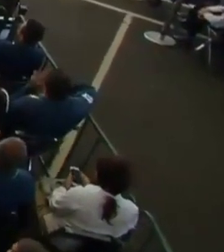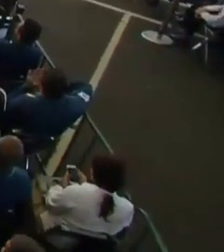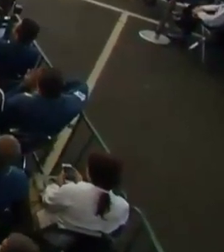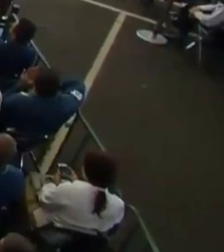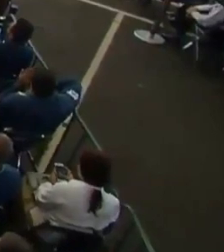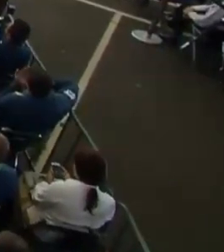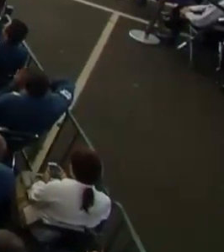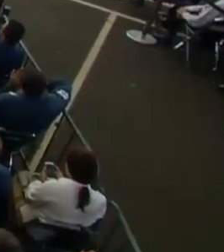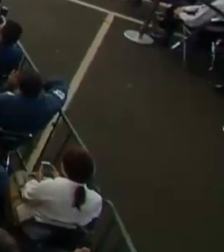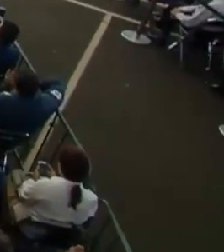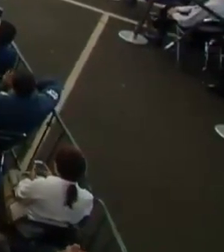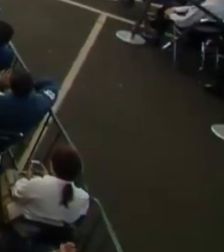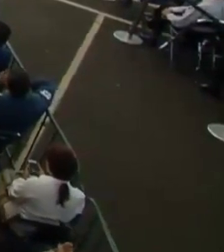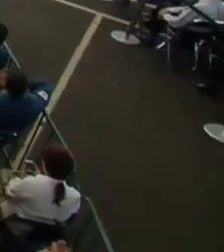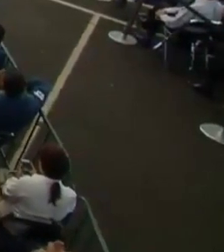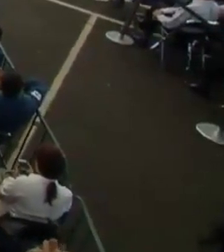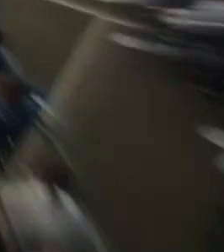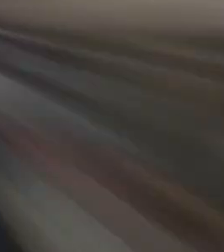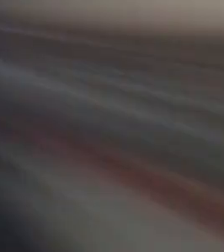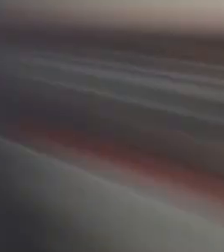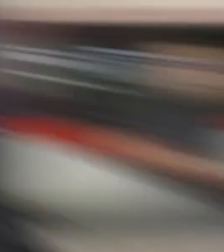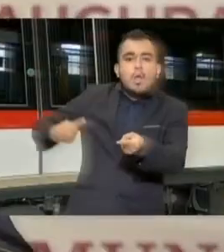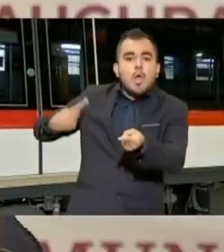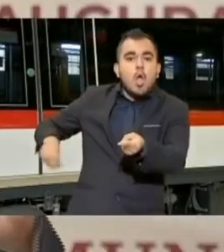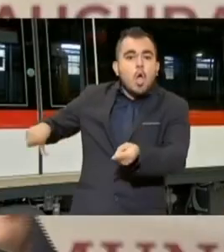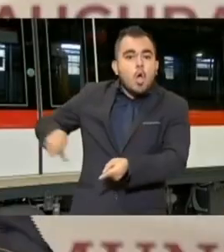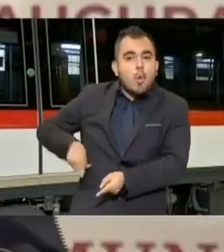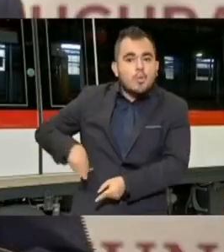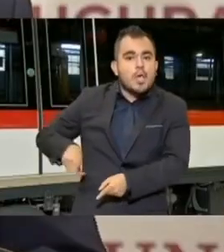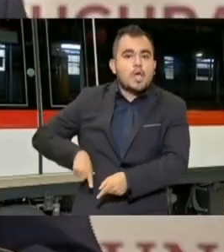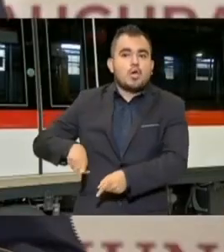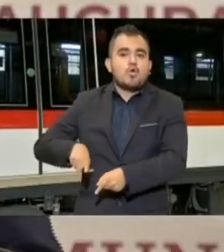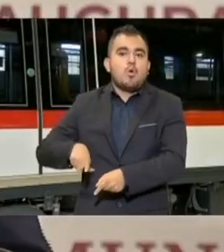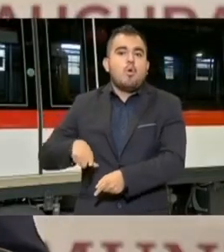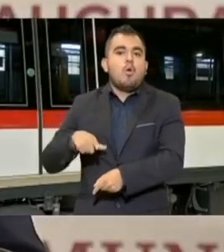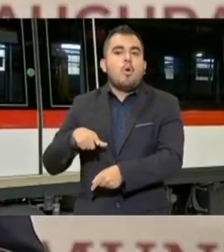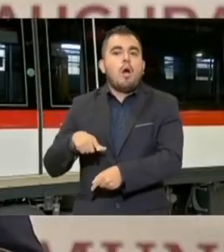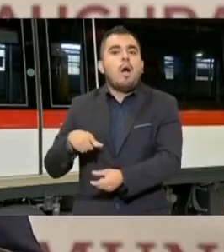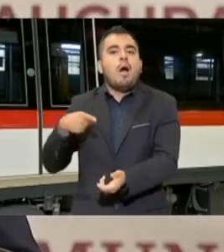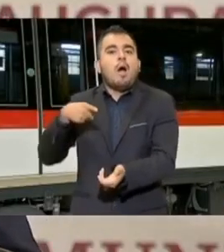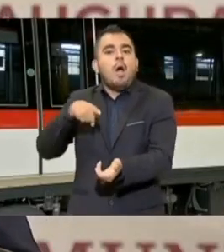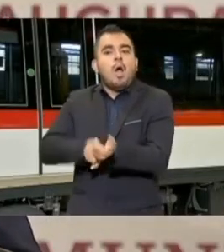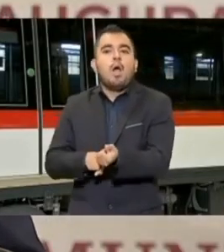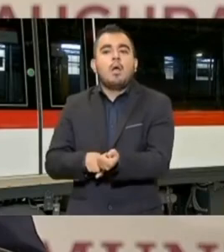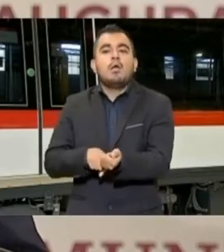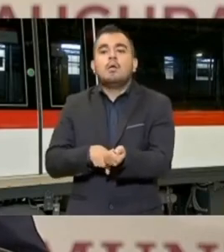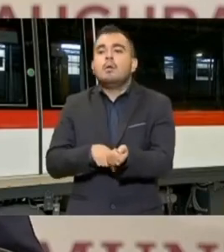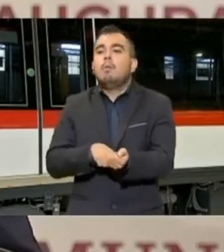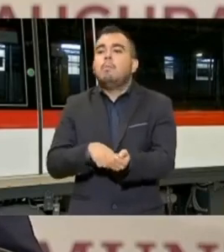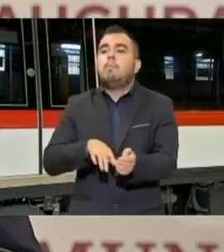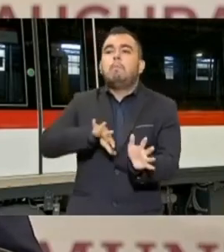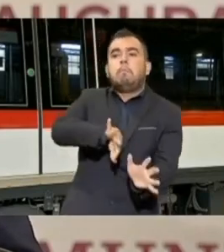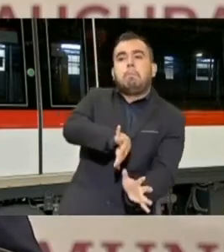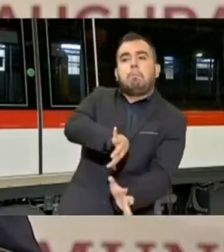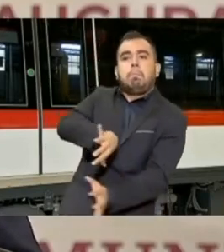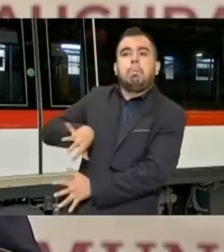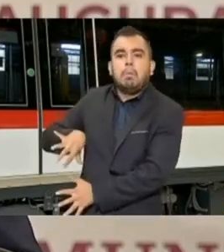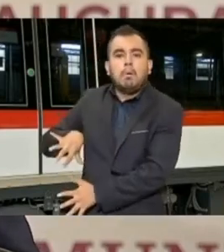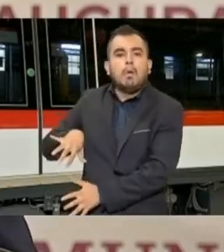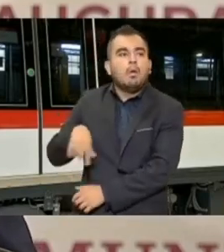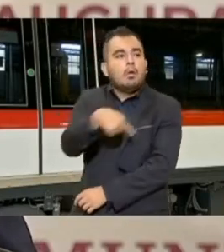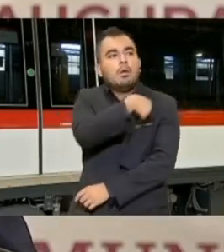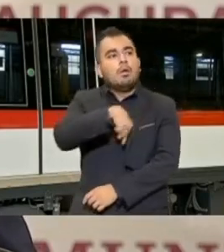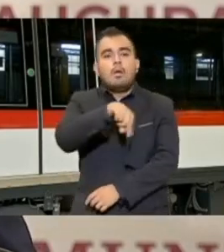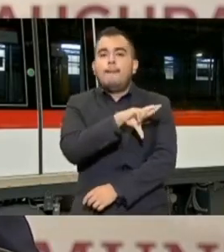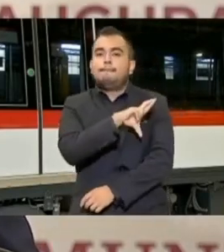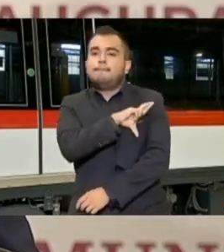ese coraje para seguir adelante. Que fue el secuestro de nuestro sistema de transporte por intereses privados y